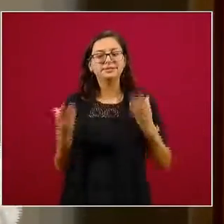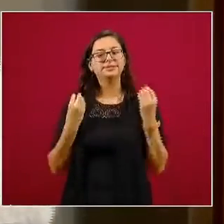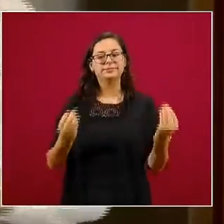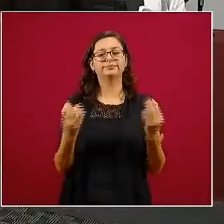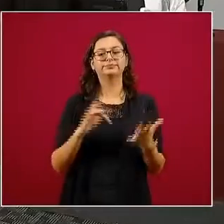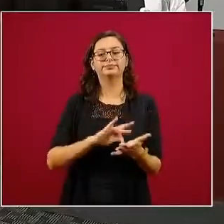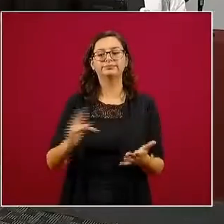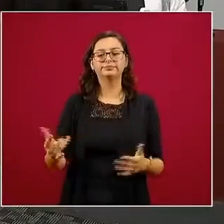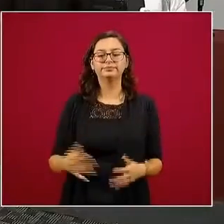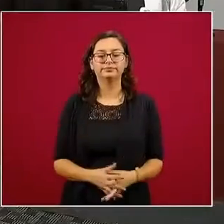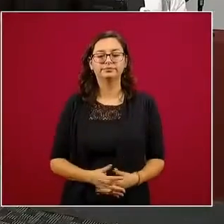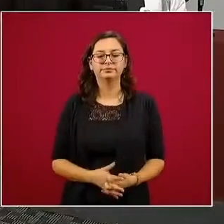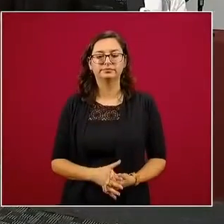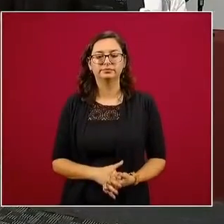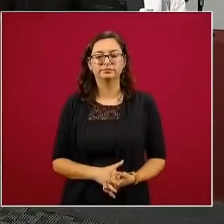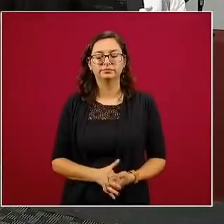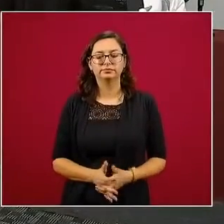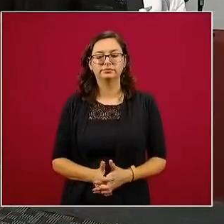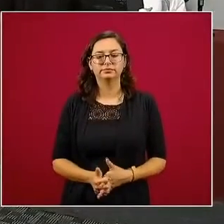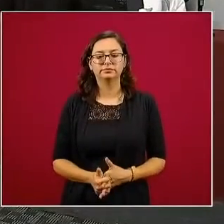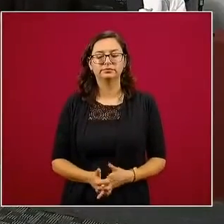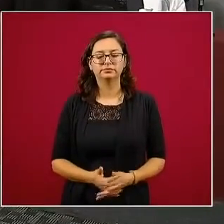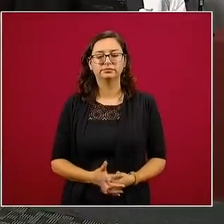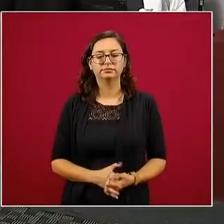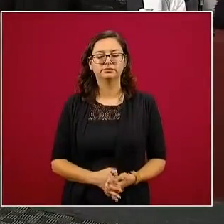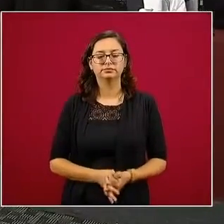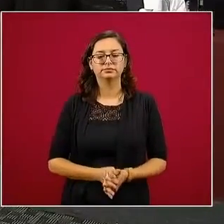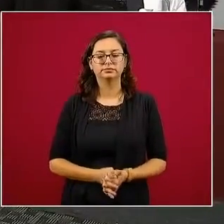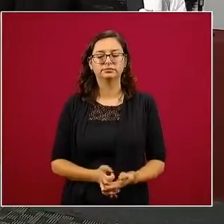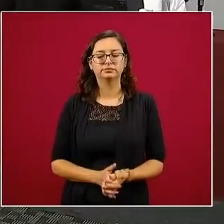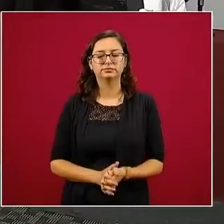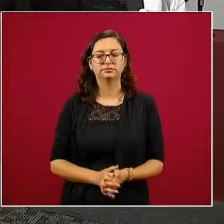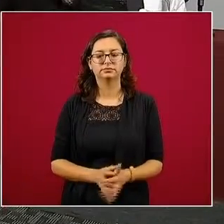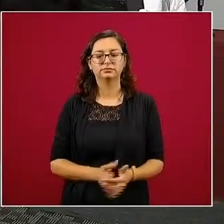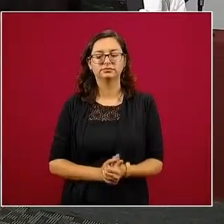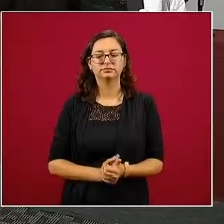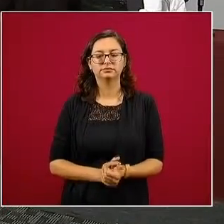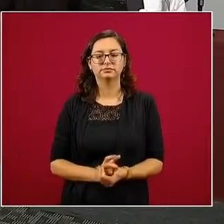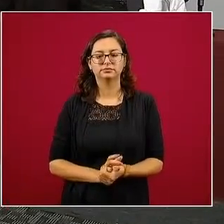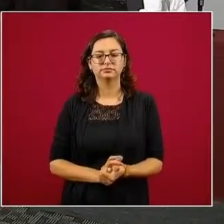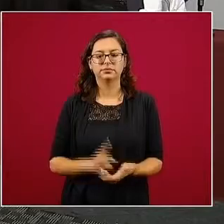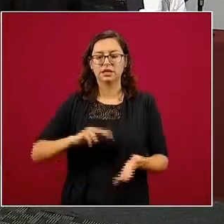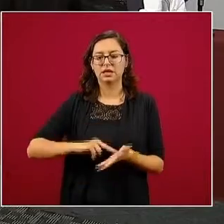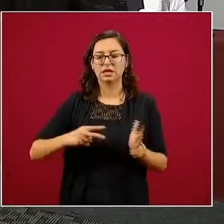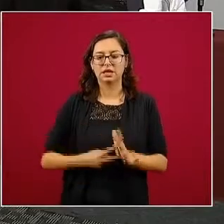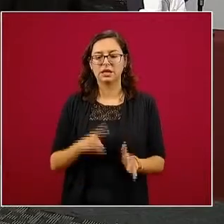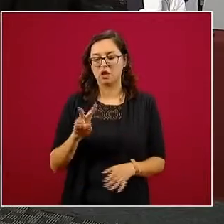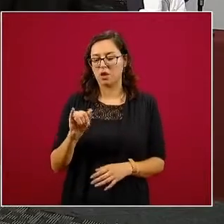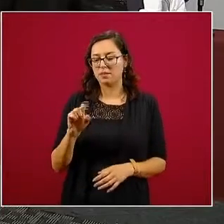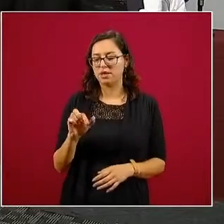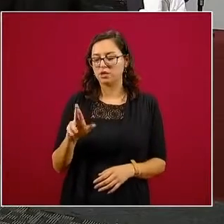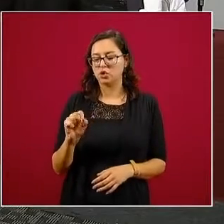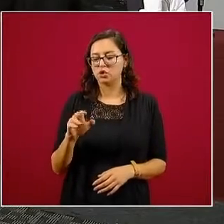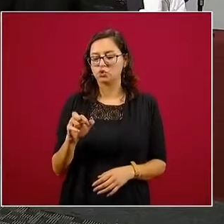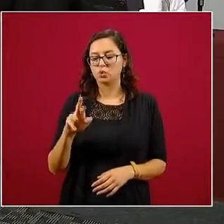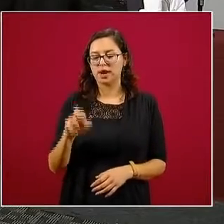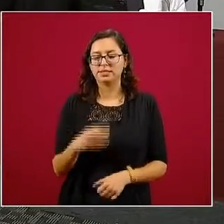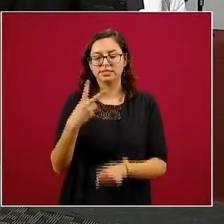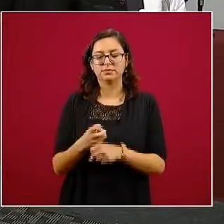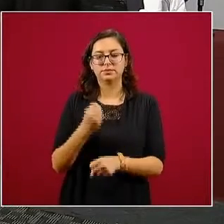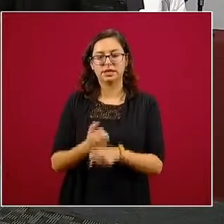la distribución de las becas, los apoyos económicos por parte del gobierno mexicano se han dado